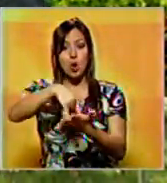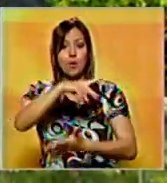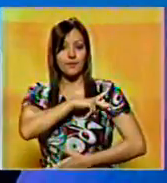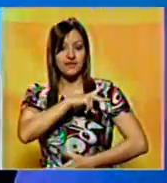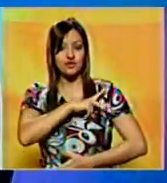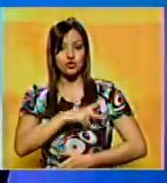benevis